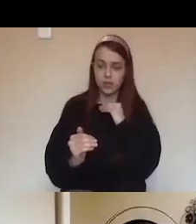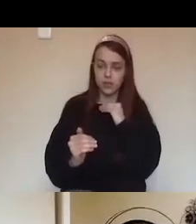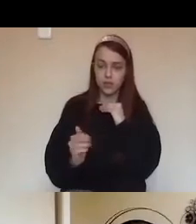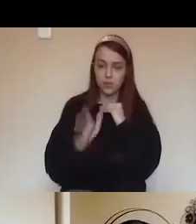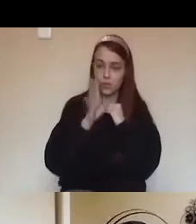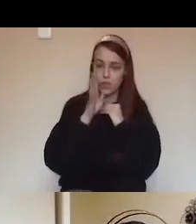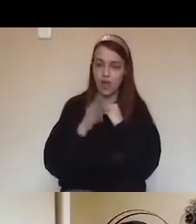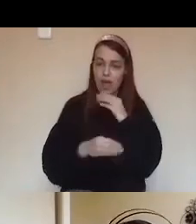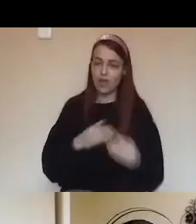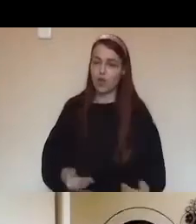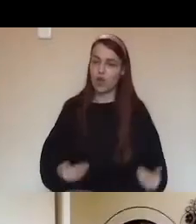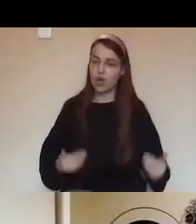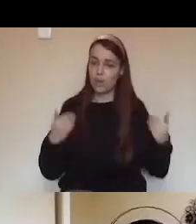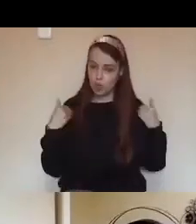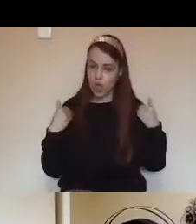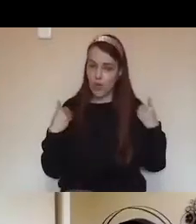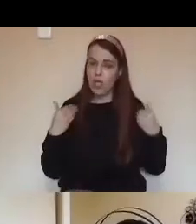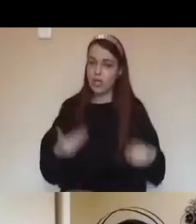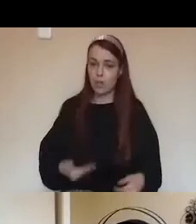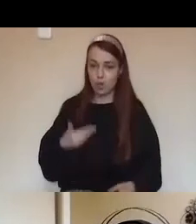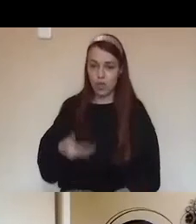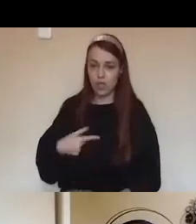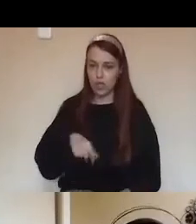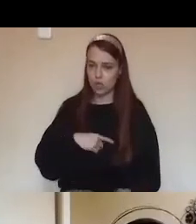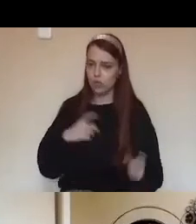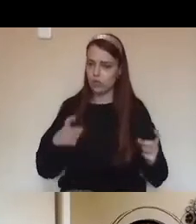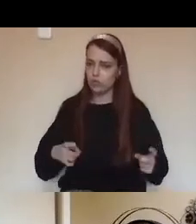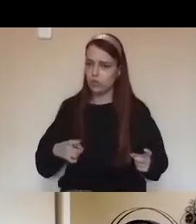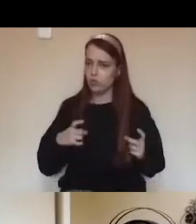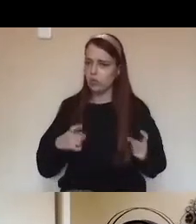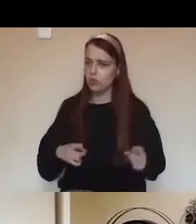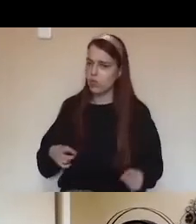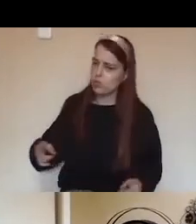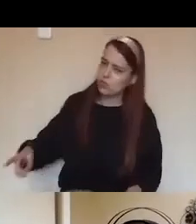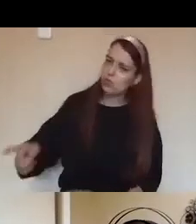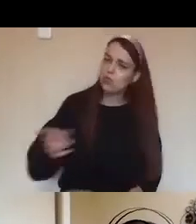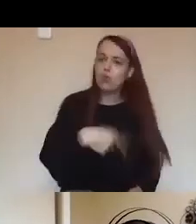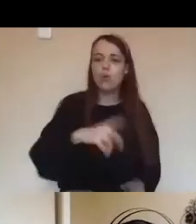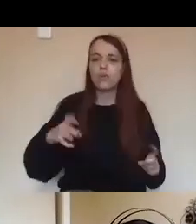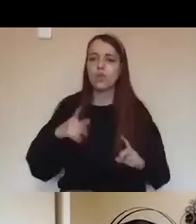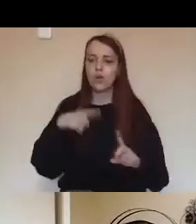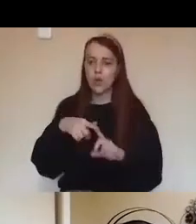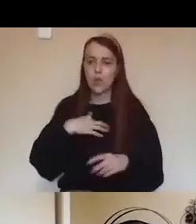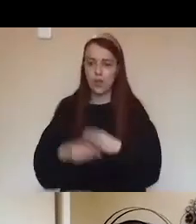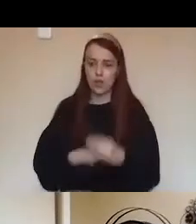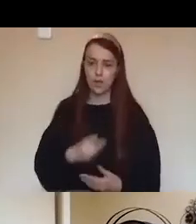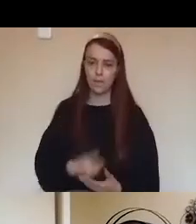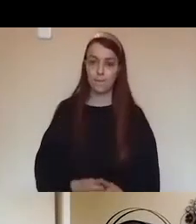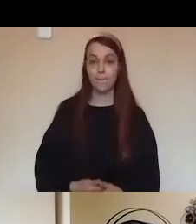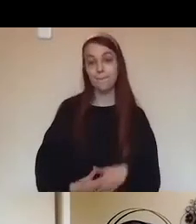hacerlo con responsabilidad y nos hemos estado esforzando todos para poder hacerlo. Aquí les